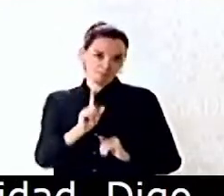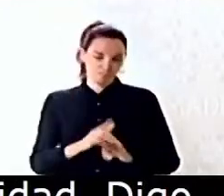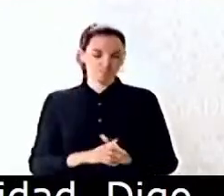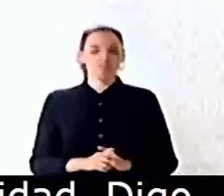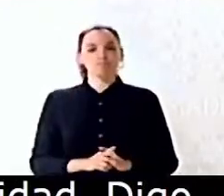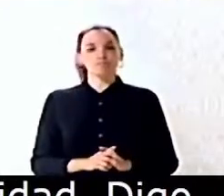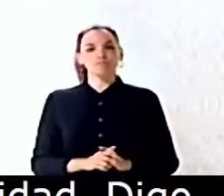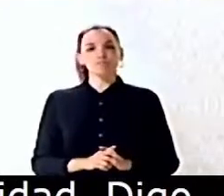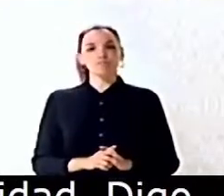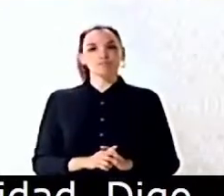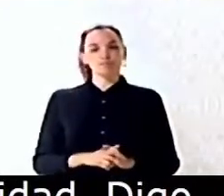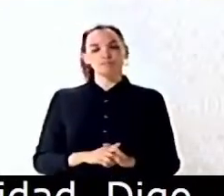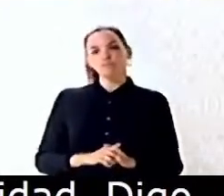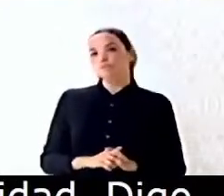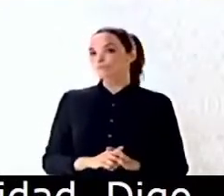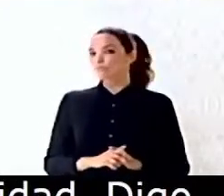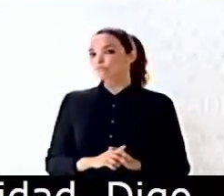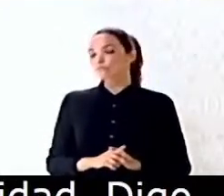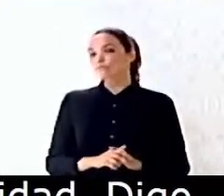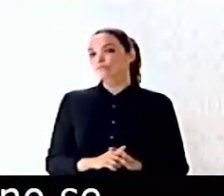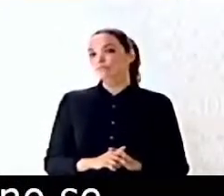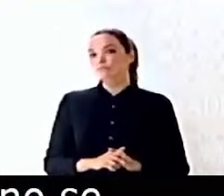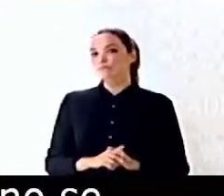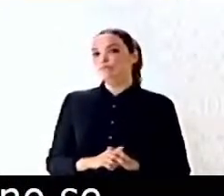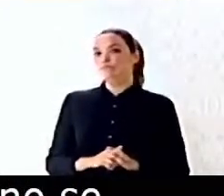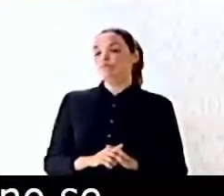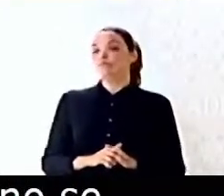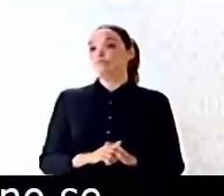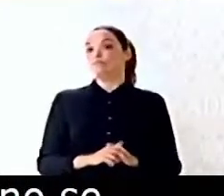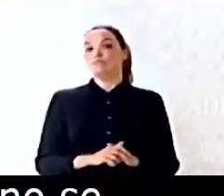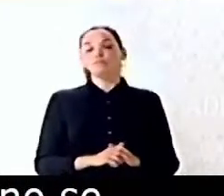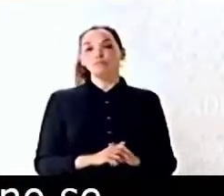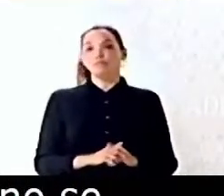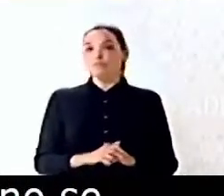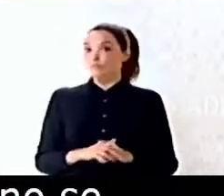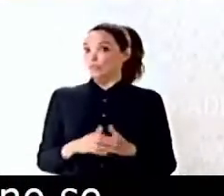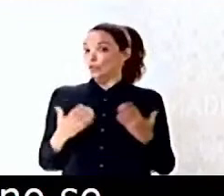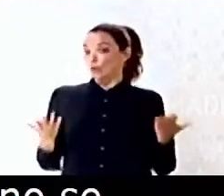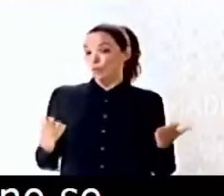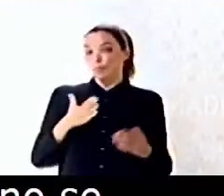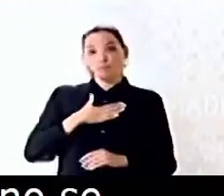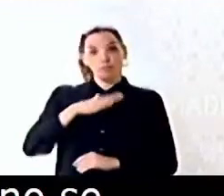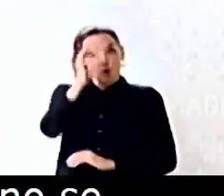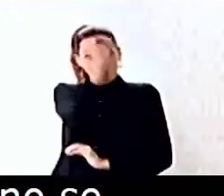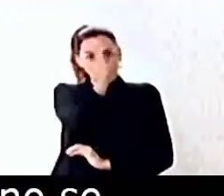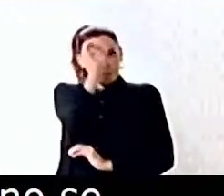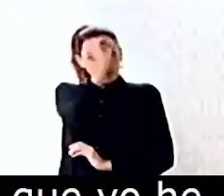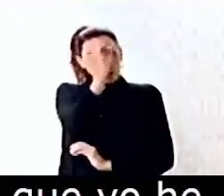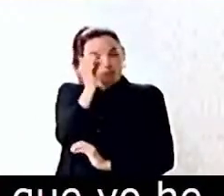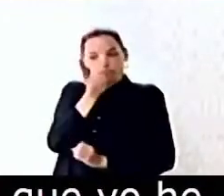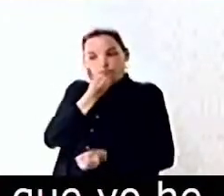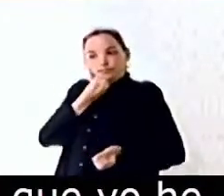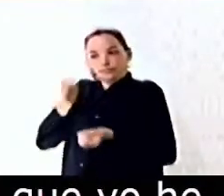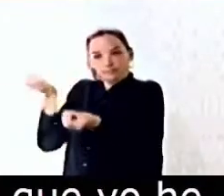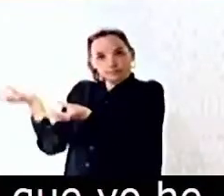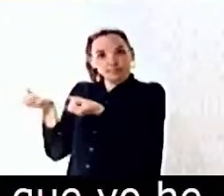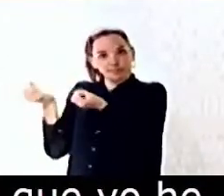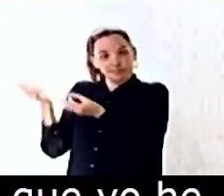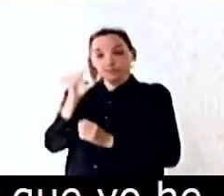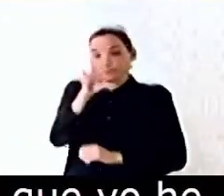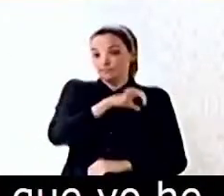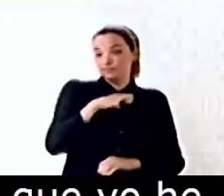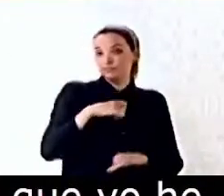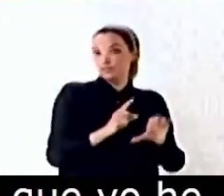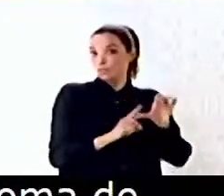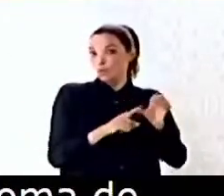lo tanto, la opinión que yo he expresado por parte de la Comunidad Autónoma de Extremadura es